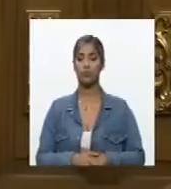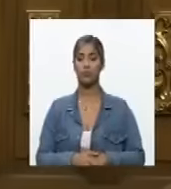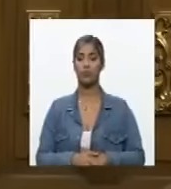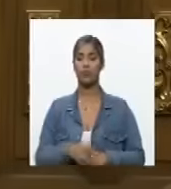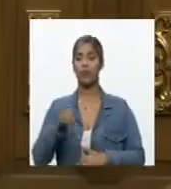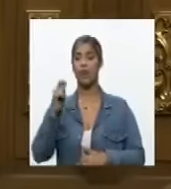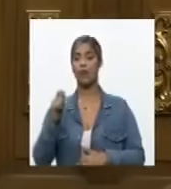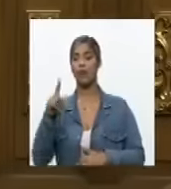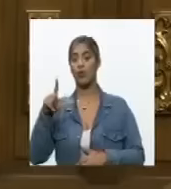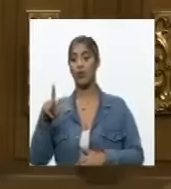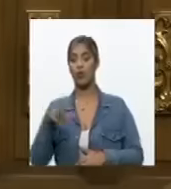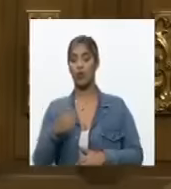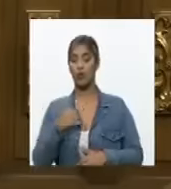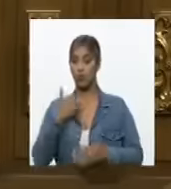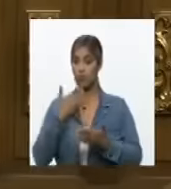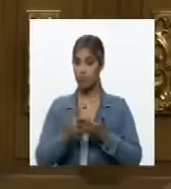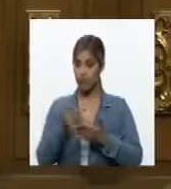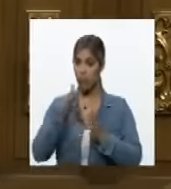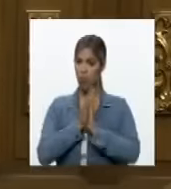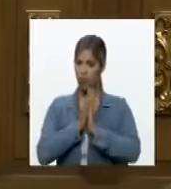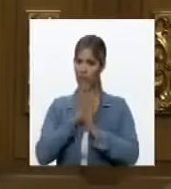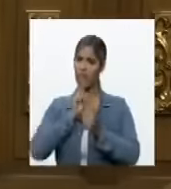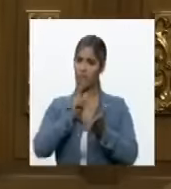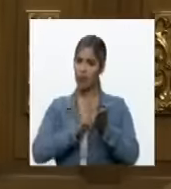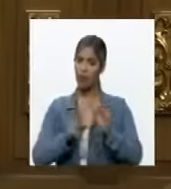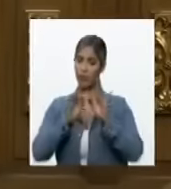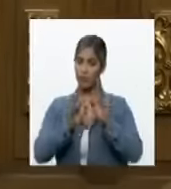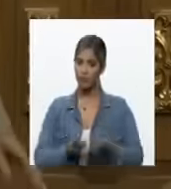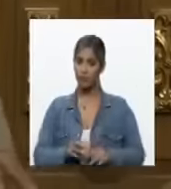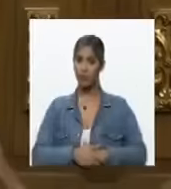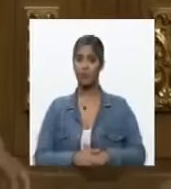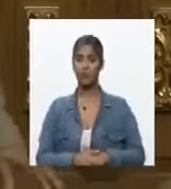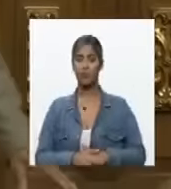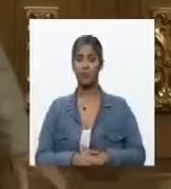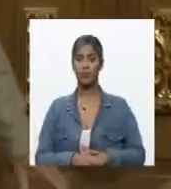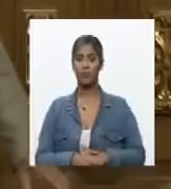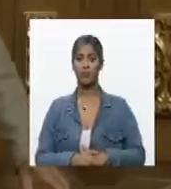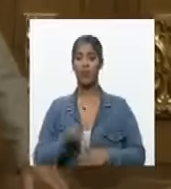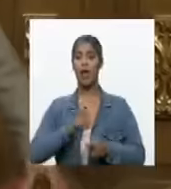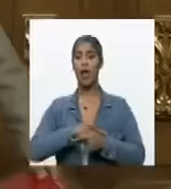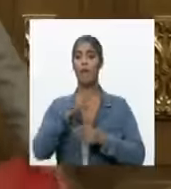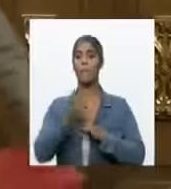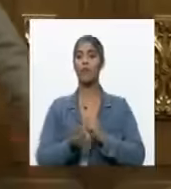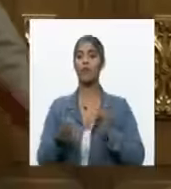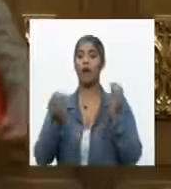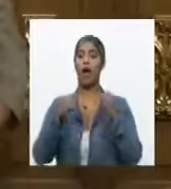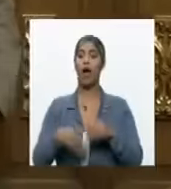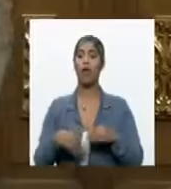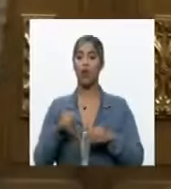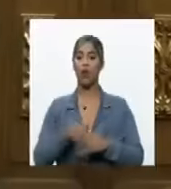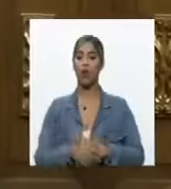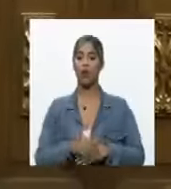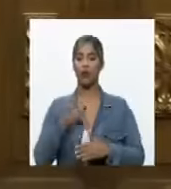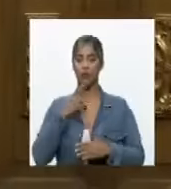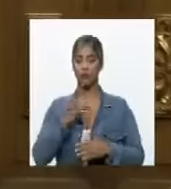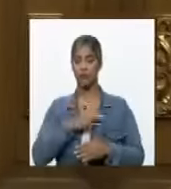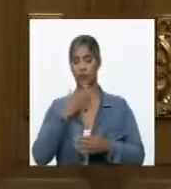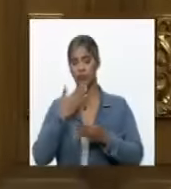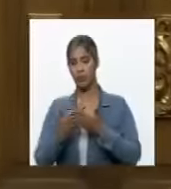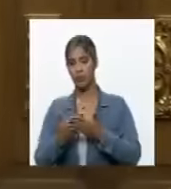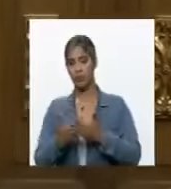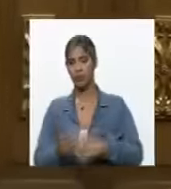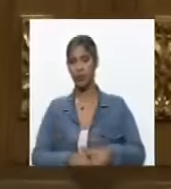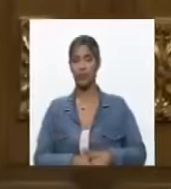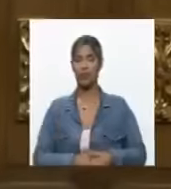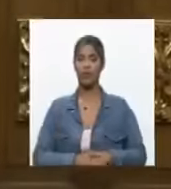Alberto Loera. Y pido que sea leído por secretaría el proyecto de acuerdo en cuestión, señor presidente. Muchas gracias,